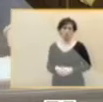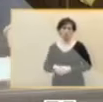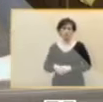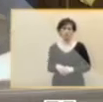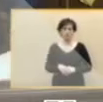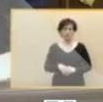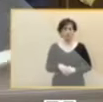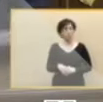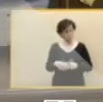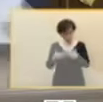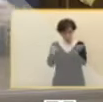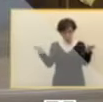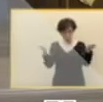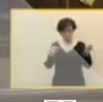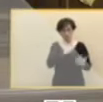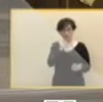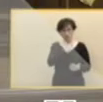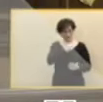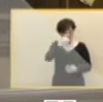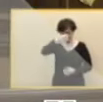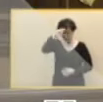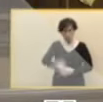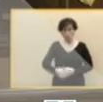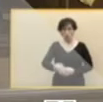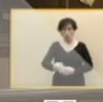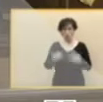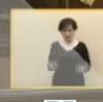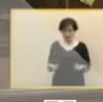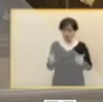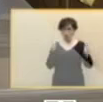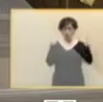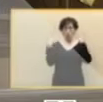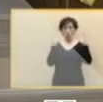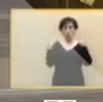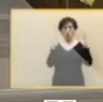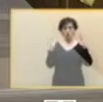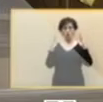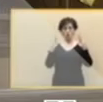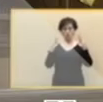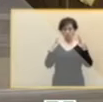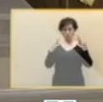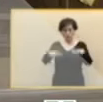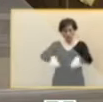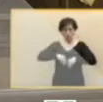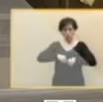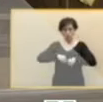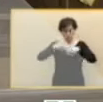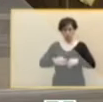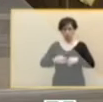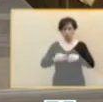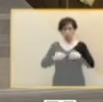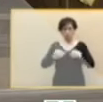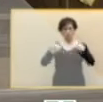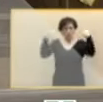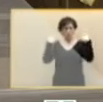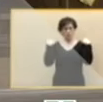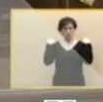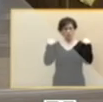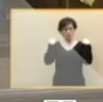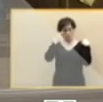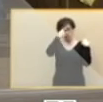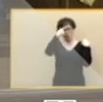Ayuntamiento de Madrid, así que lo echaron del PSOE. O sea, pero vamos a ver. Pero ¿cómo se puede? Como el que ha denunciado a la Gürtel que